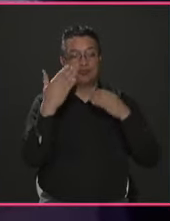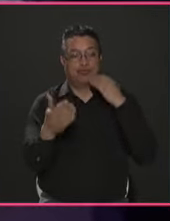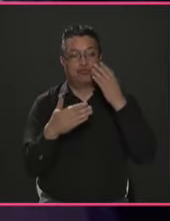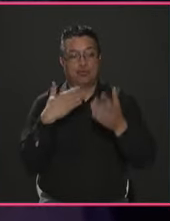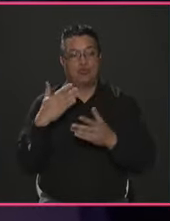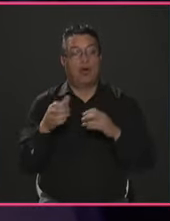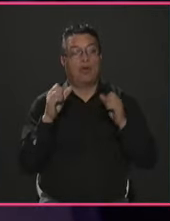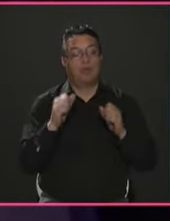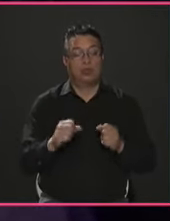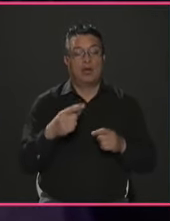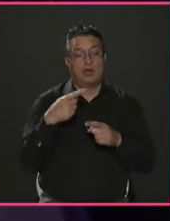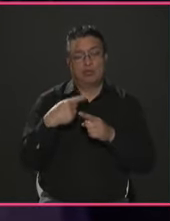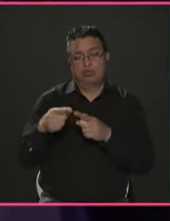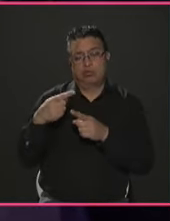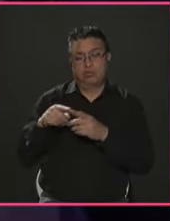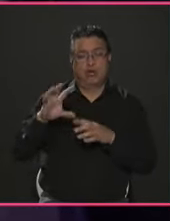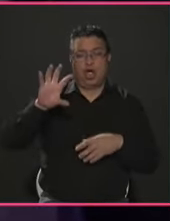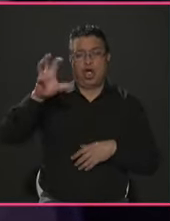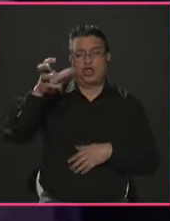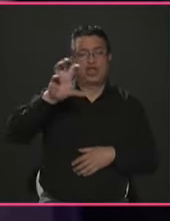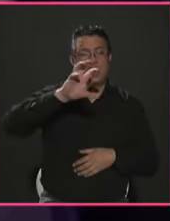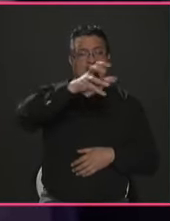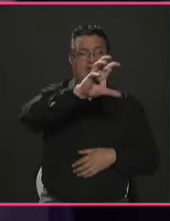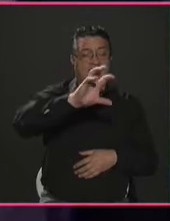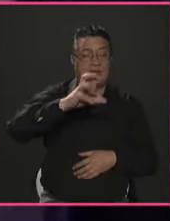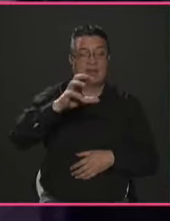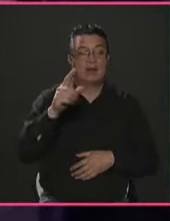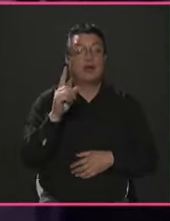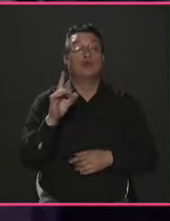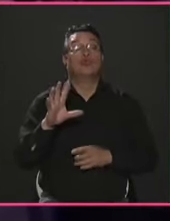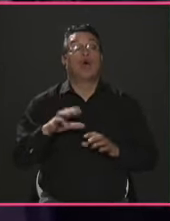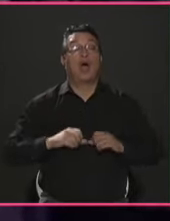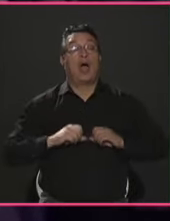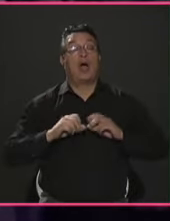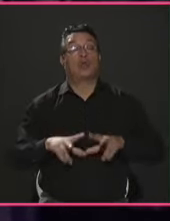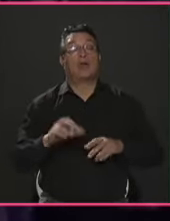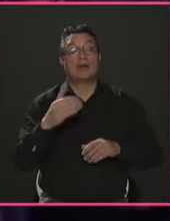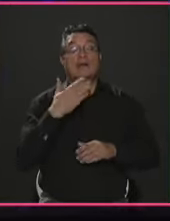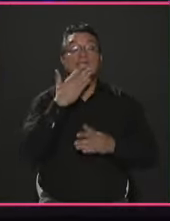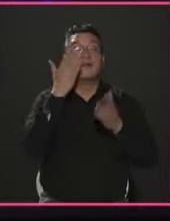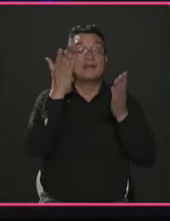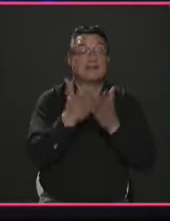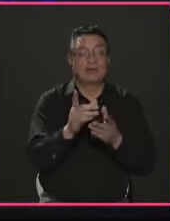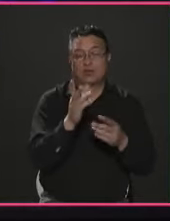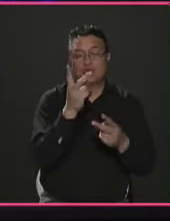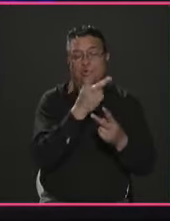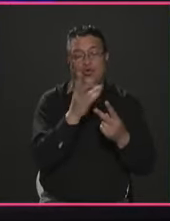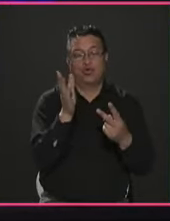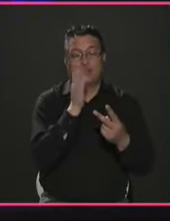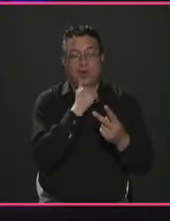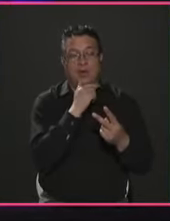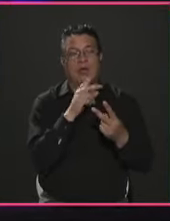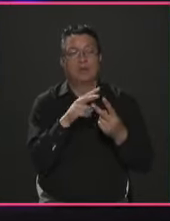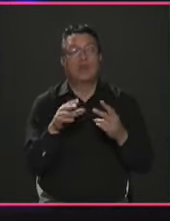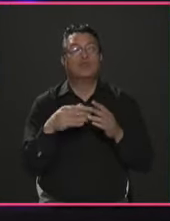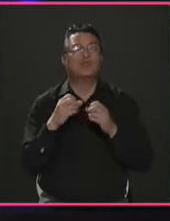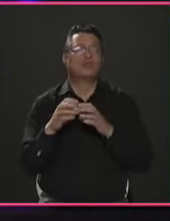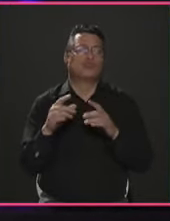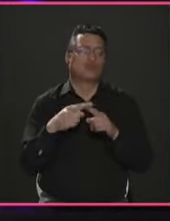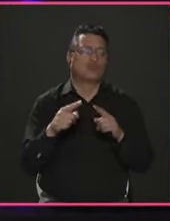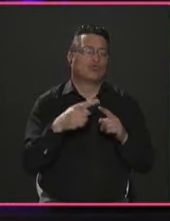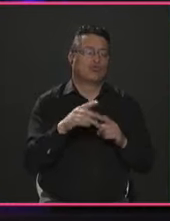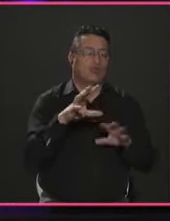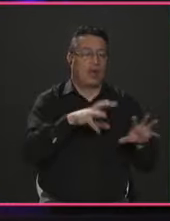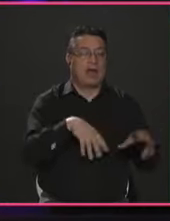podemos encontrar anav virus en todos los continentes excepto Australia y antártica y afectan una gran variedad de